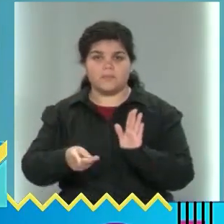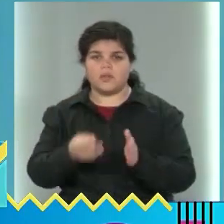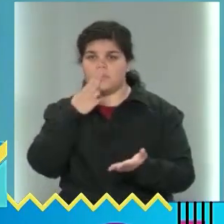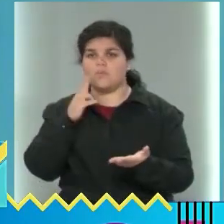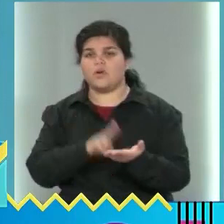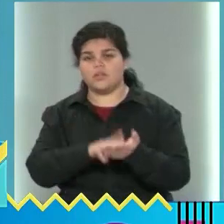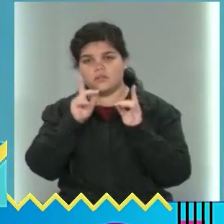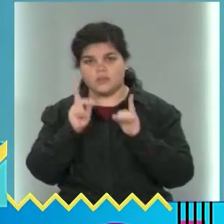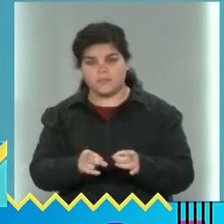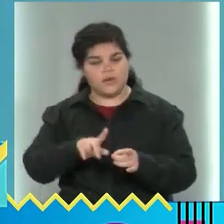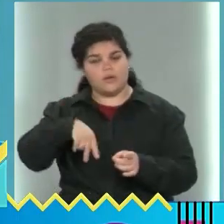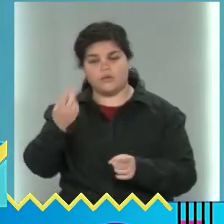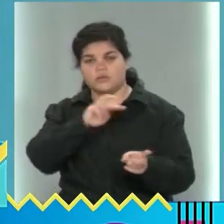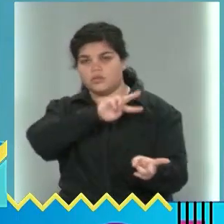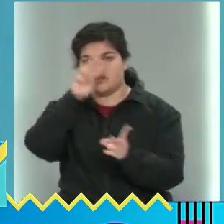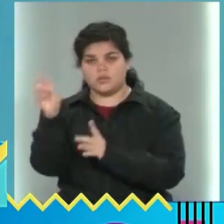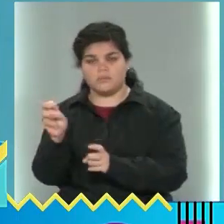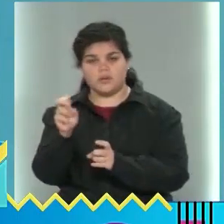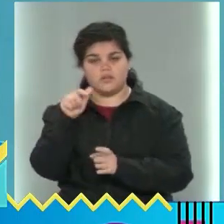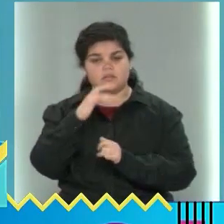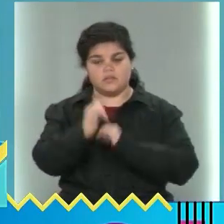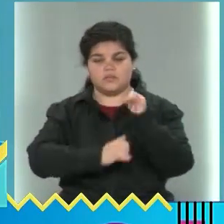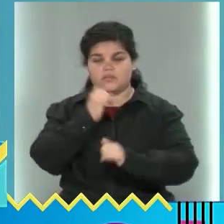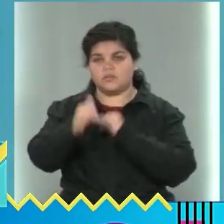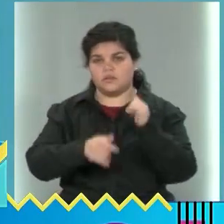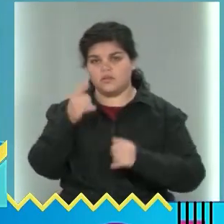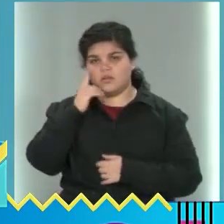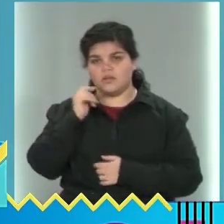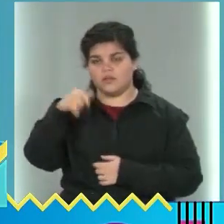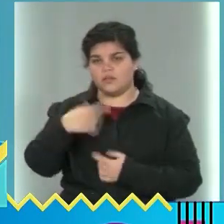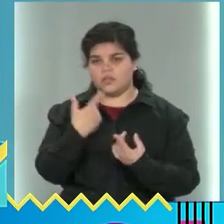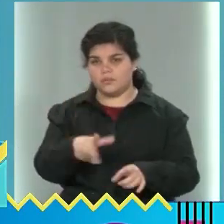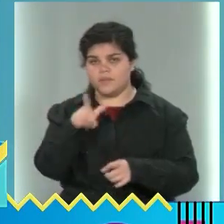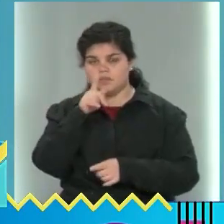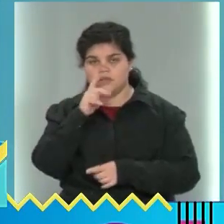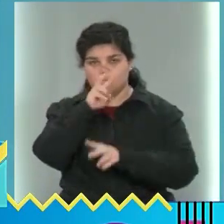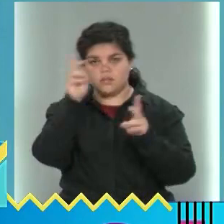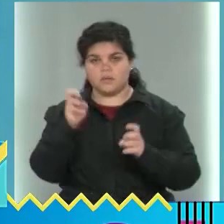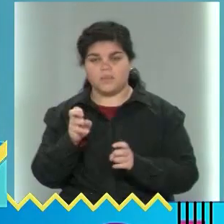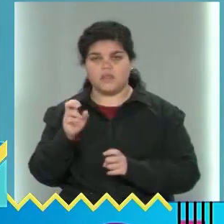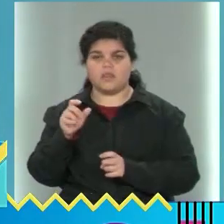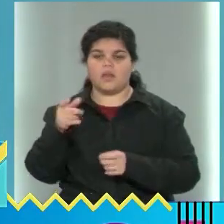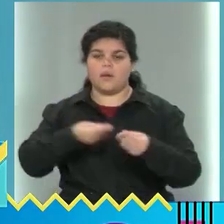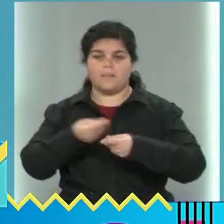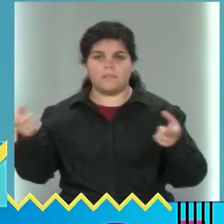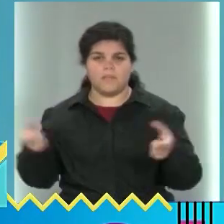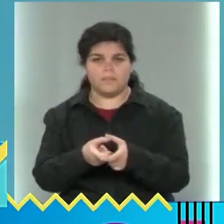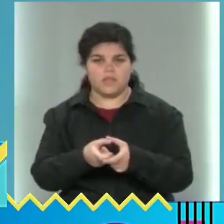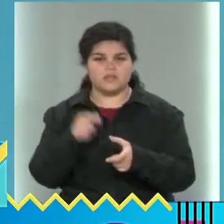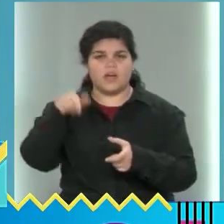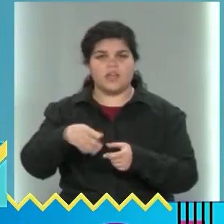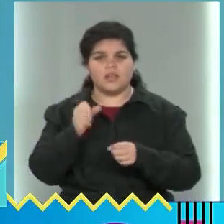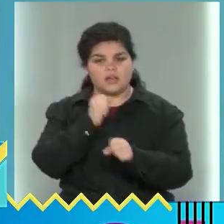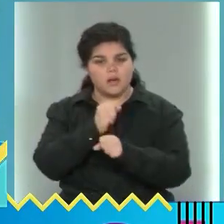por supuesto, otro de los temas que vamos a hablar hoy en Distintos Parecidos en relación a las pymes. La generación de empleo, bueno, son muchos tópicos